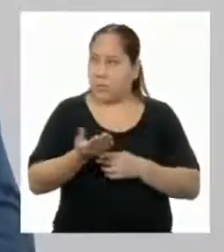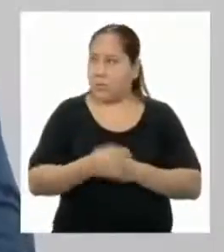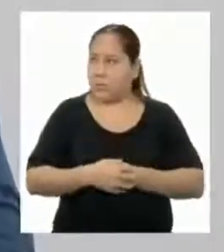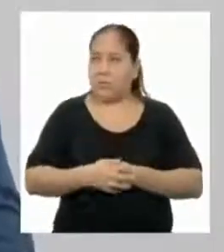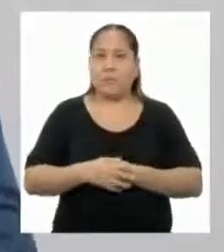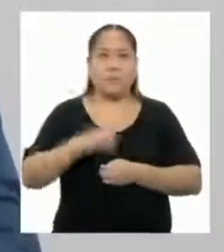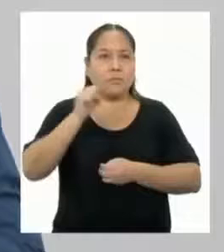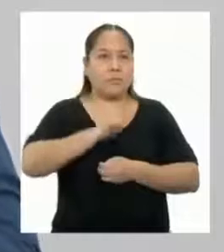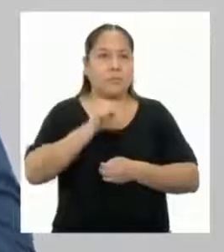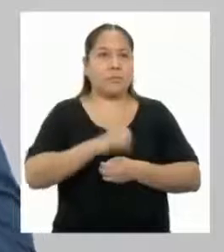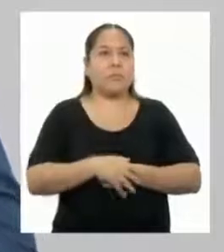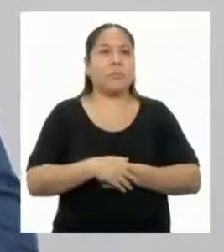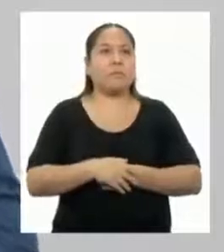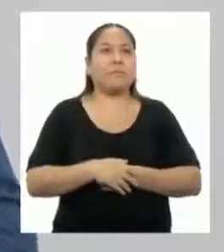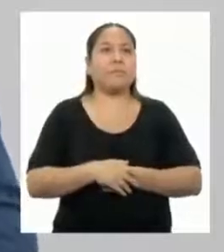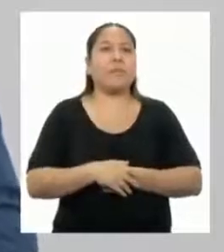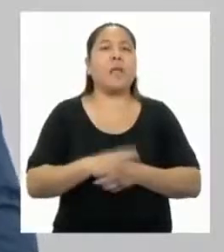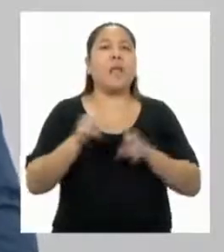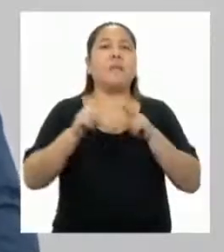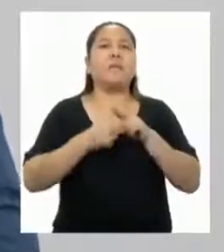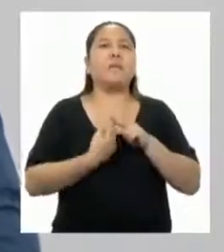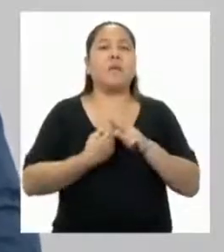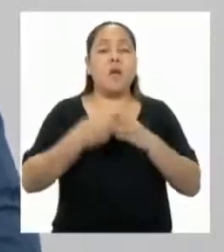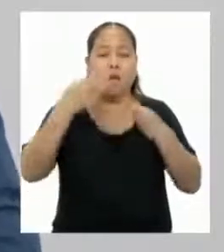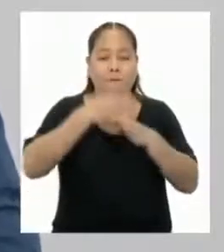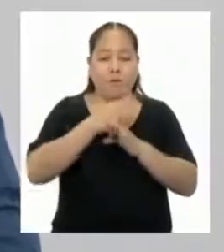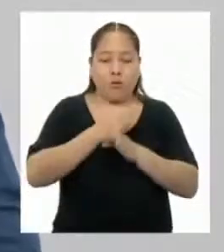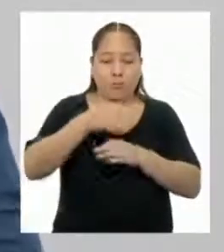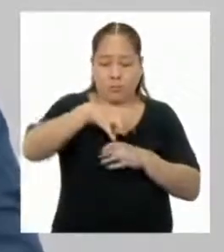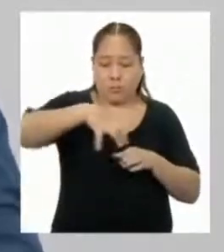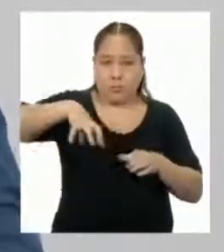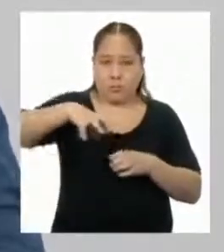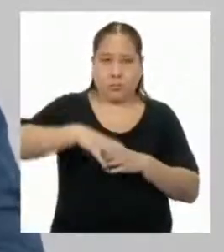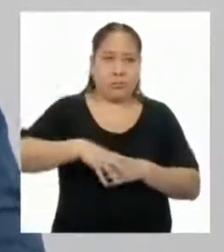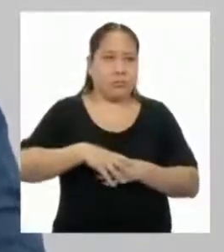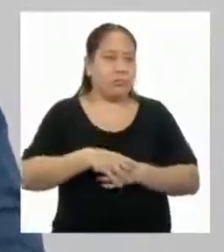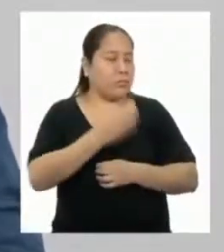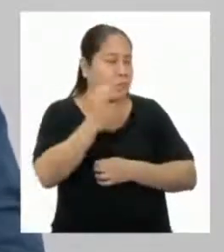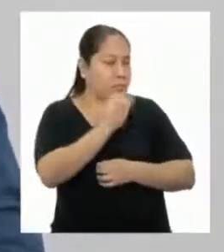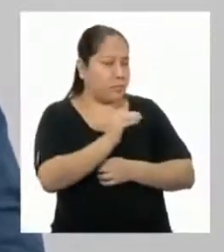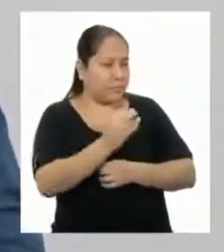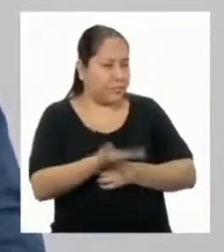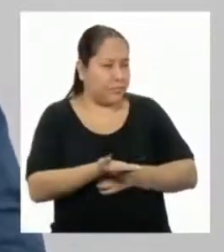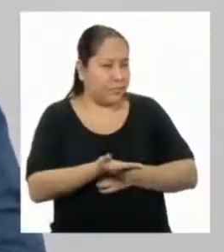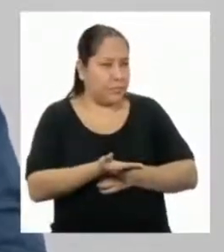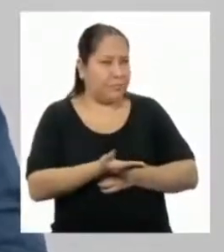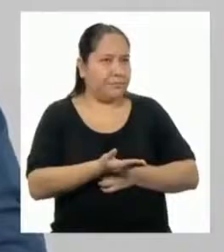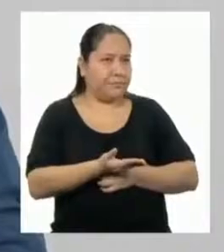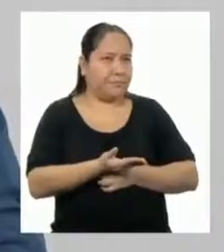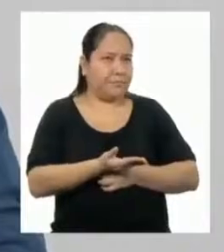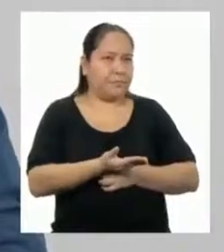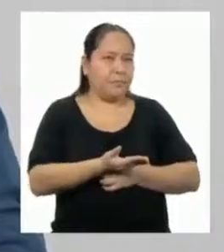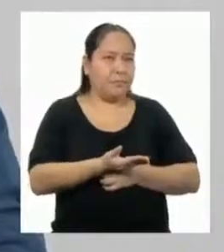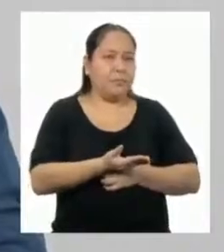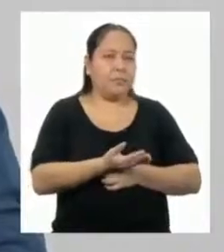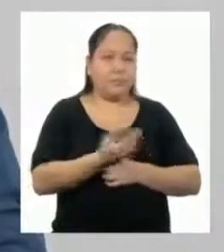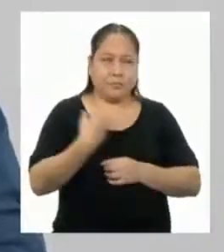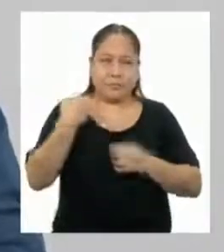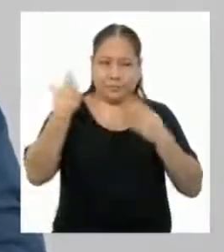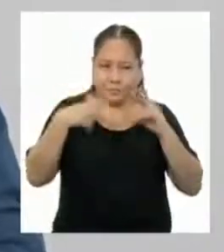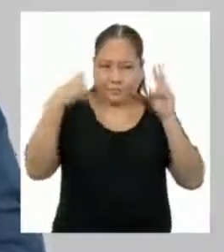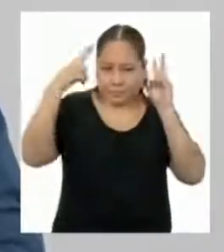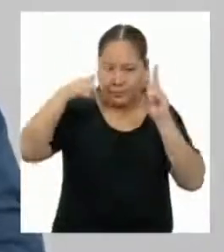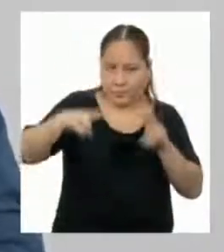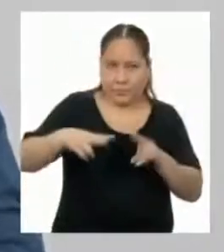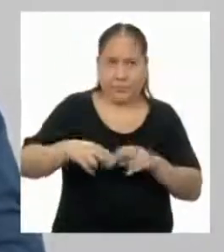es. Empezamos con las formas. Entonces, Yaremis, por lo que hemos estado